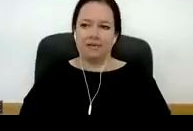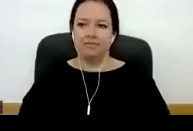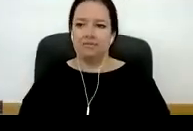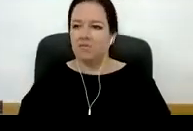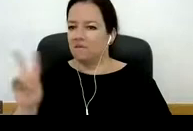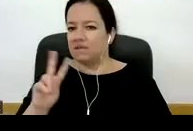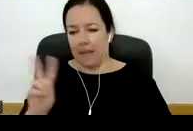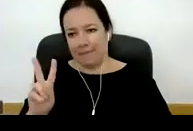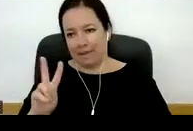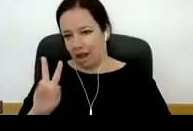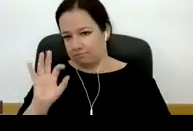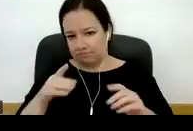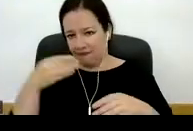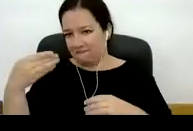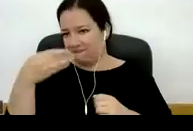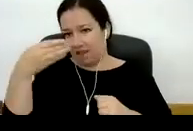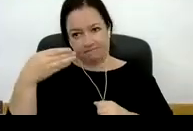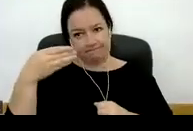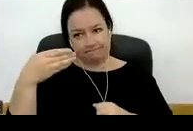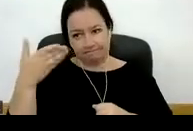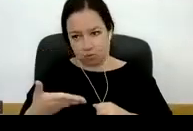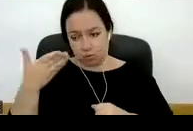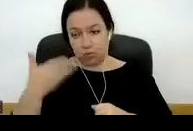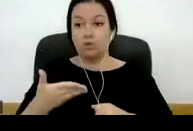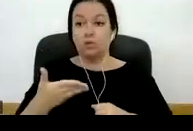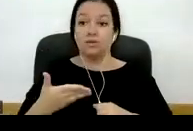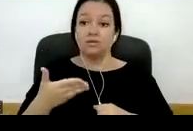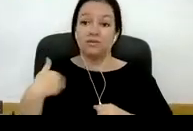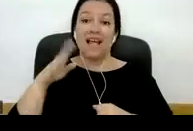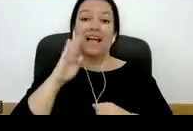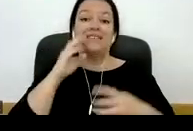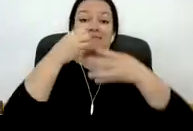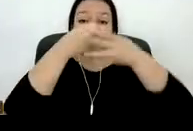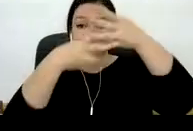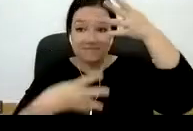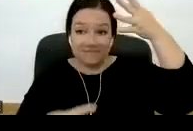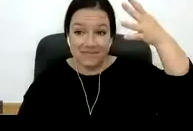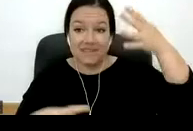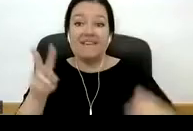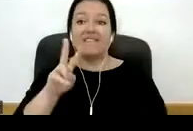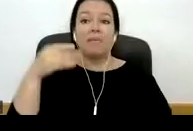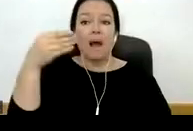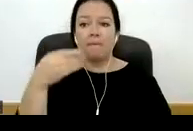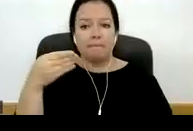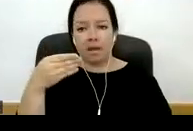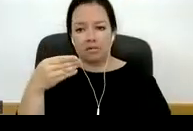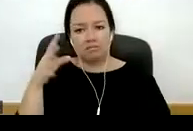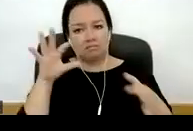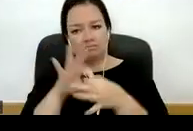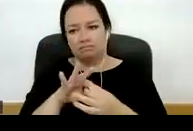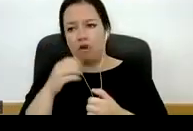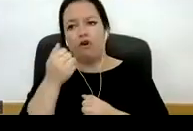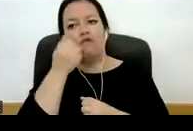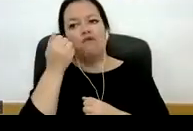de vitaminas antioxidantes y del grupo B. Recordad que todo el catálogo de vitaminas del grupo B las encontramos fundamentalmente en